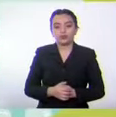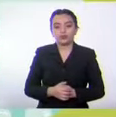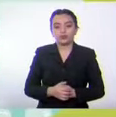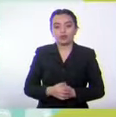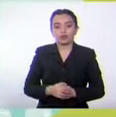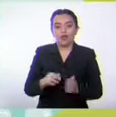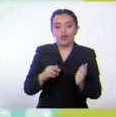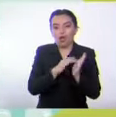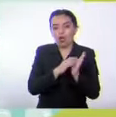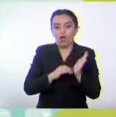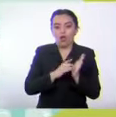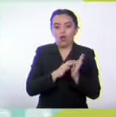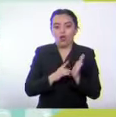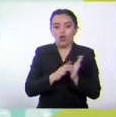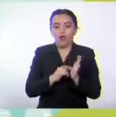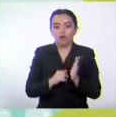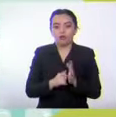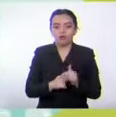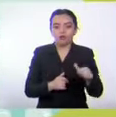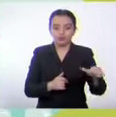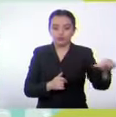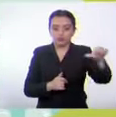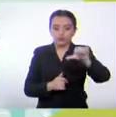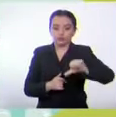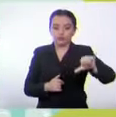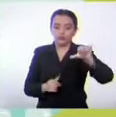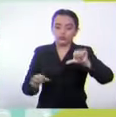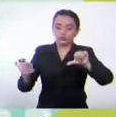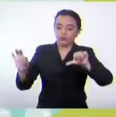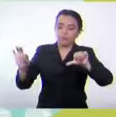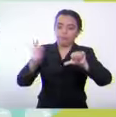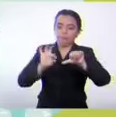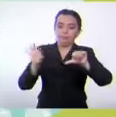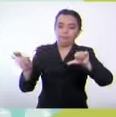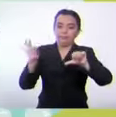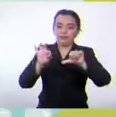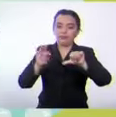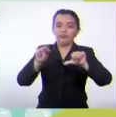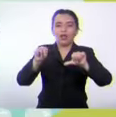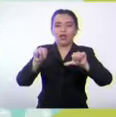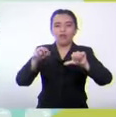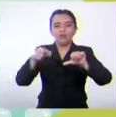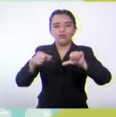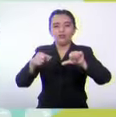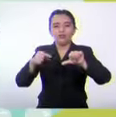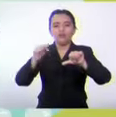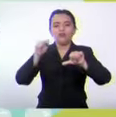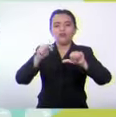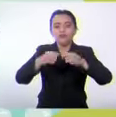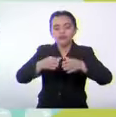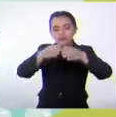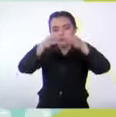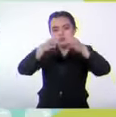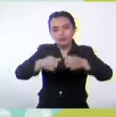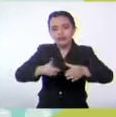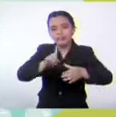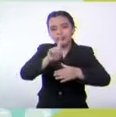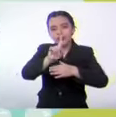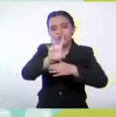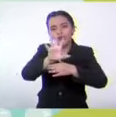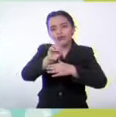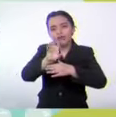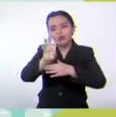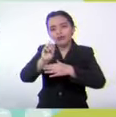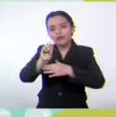Calcular los miligramos necesarios para preparar 1500 mililitros de una disolución